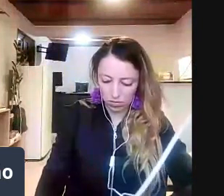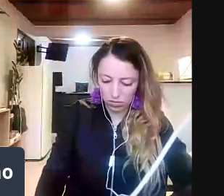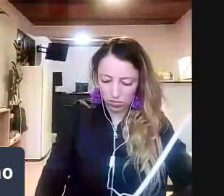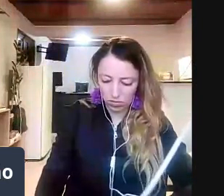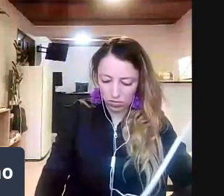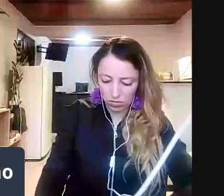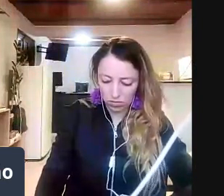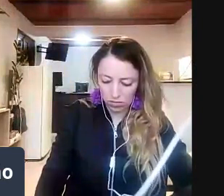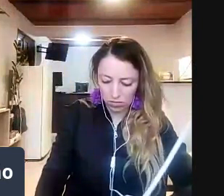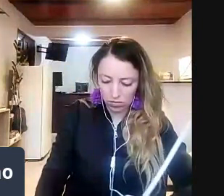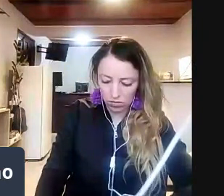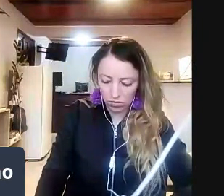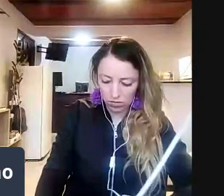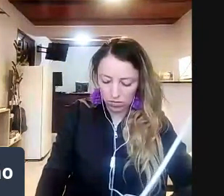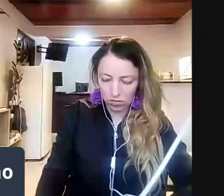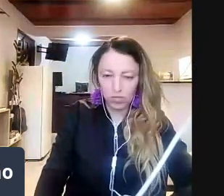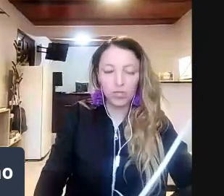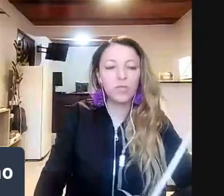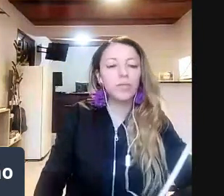pregunta